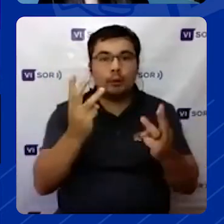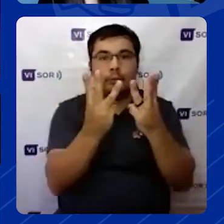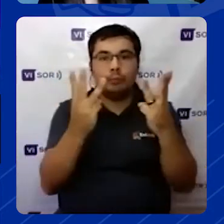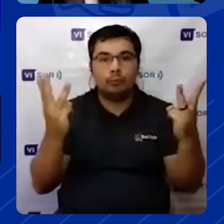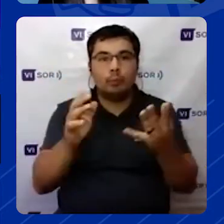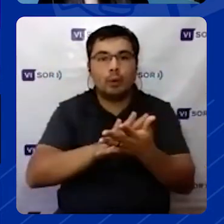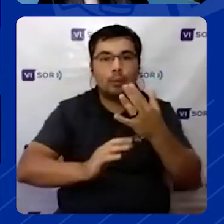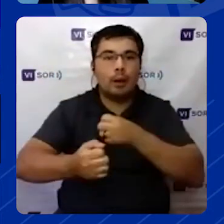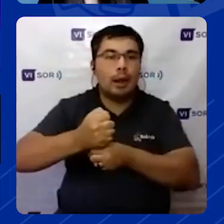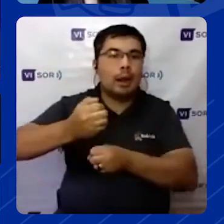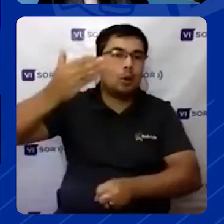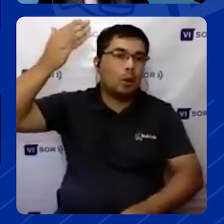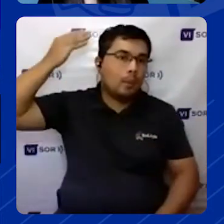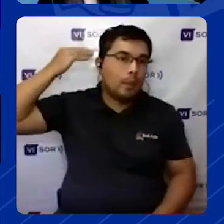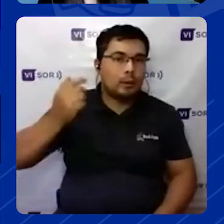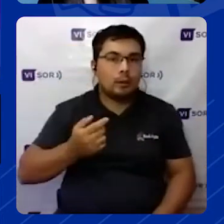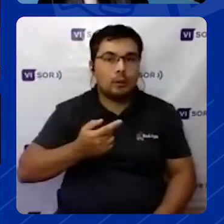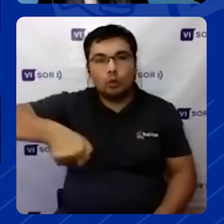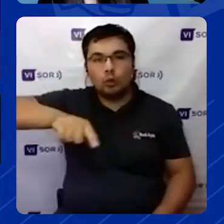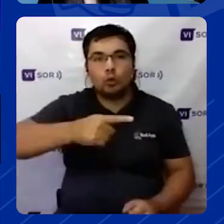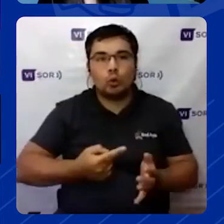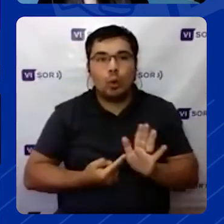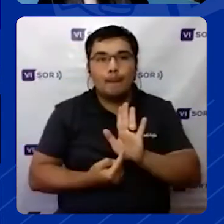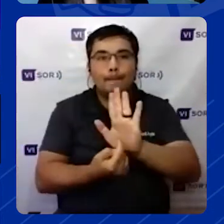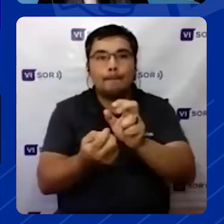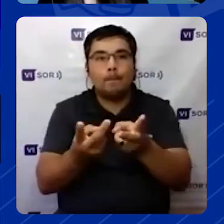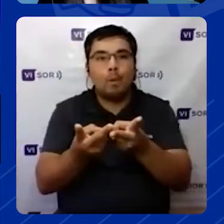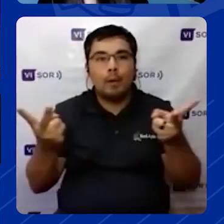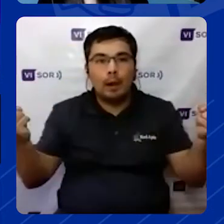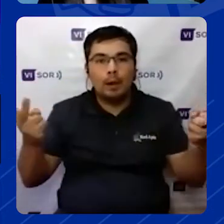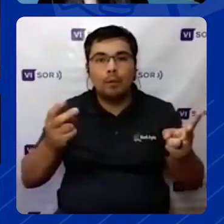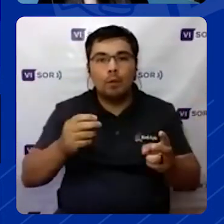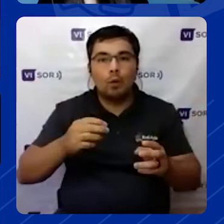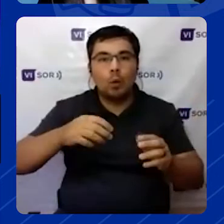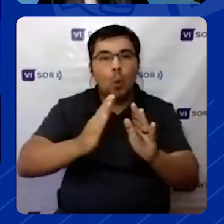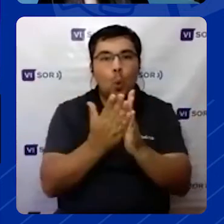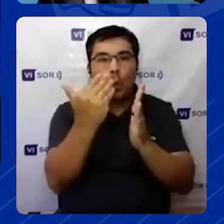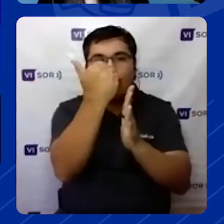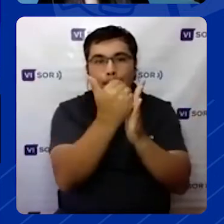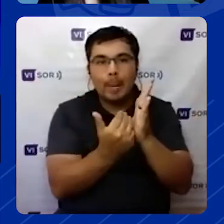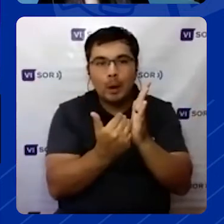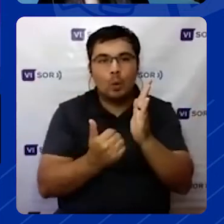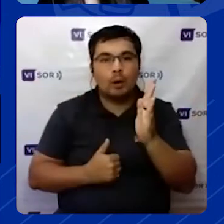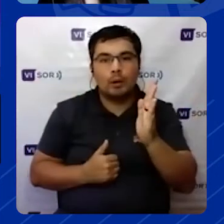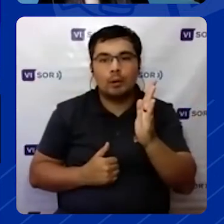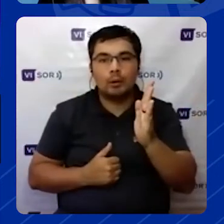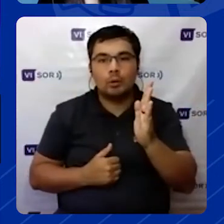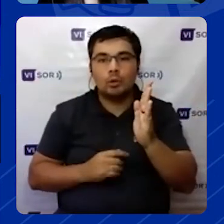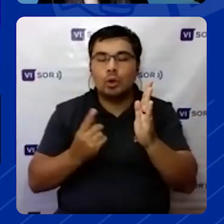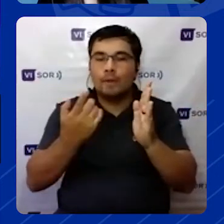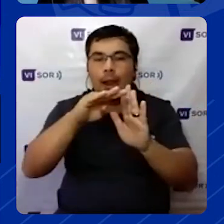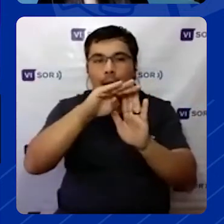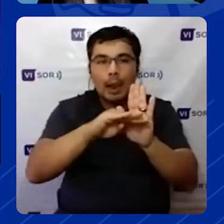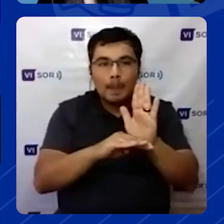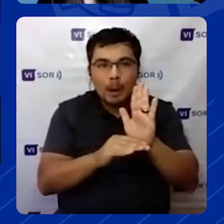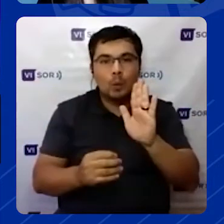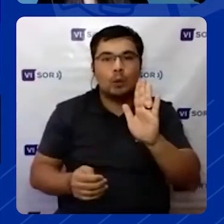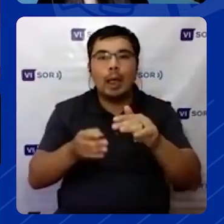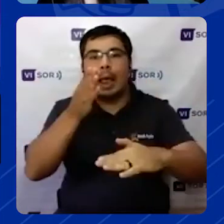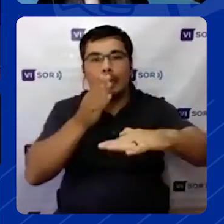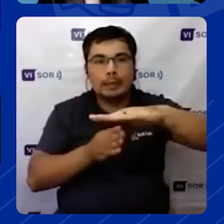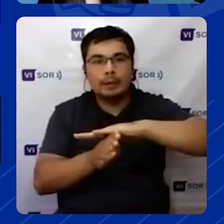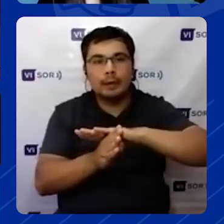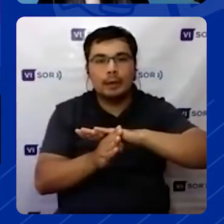ejemplo, publicamos un manual, que pueden ver también en nuestra web, sobre las pautas de accesibilidad cognitiva web a partir